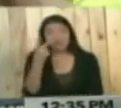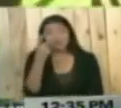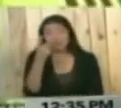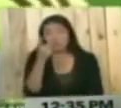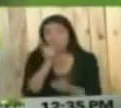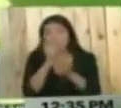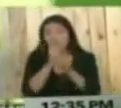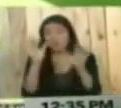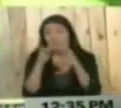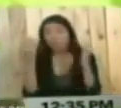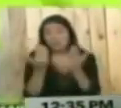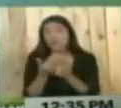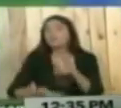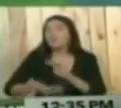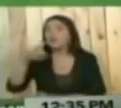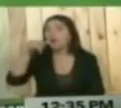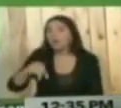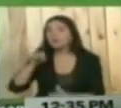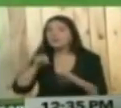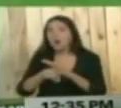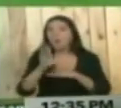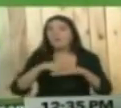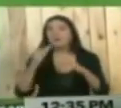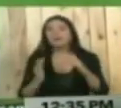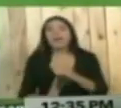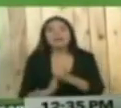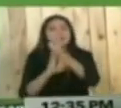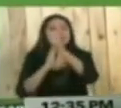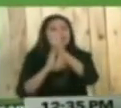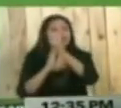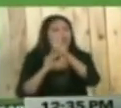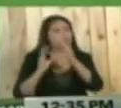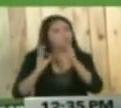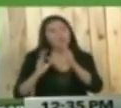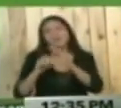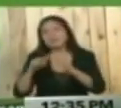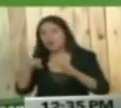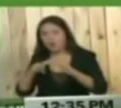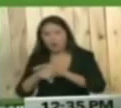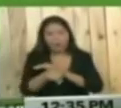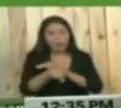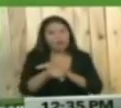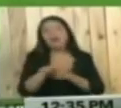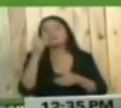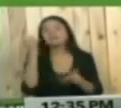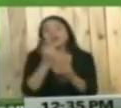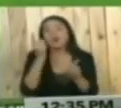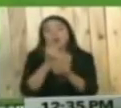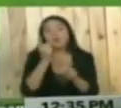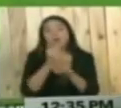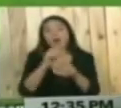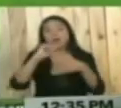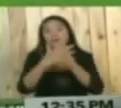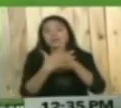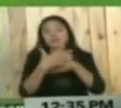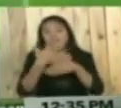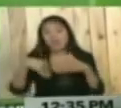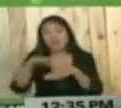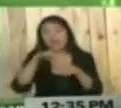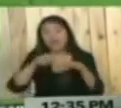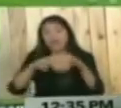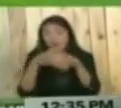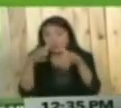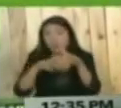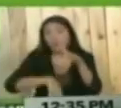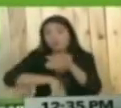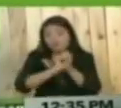porque la coloca en el liderato histórico de goleadoras del torneo sub-17 femenino y pone a ganar a Venezuela. Mientras